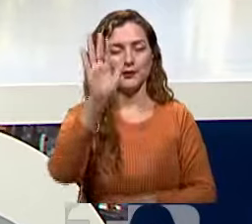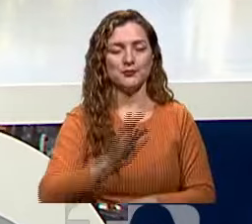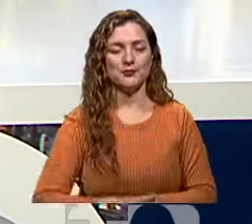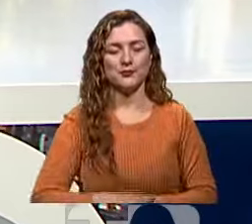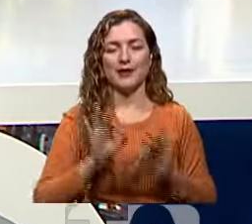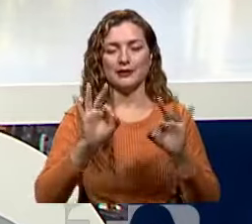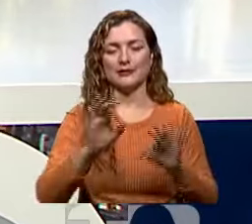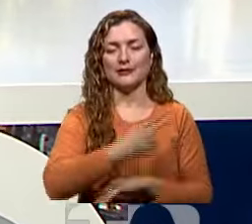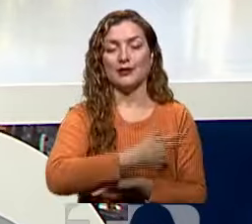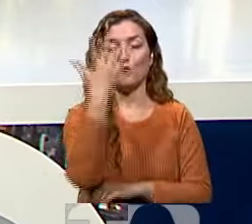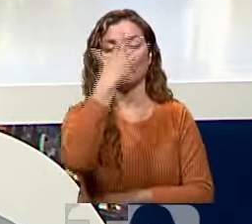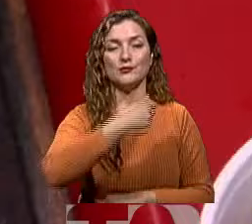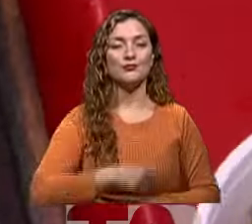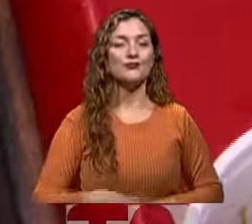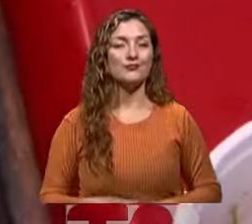despedimos. Que tengan un lindo día.